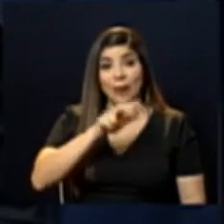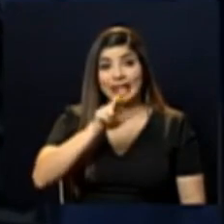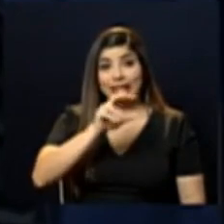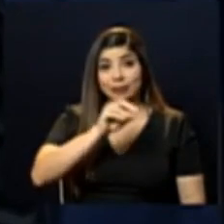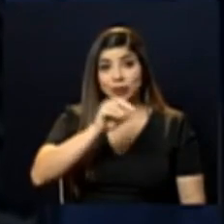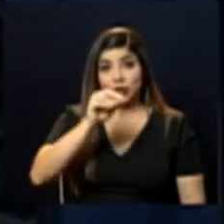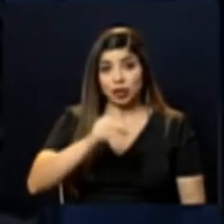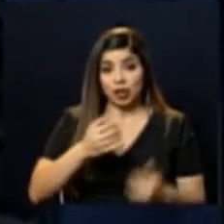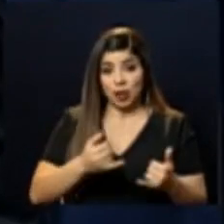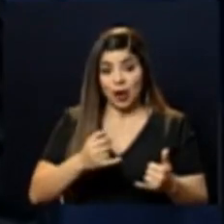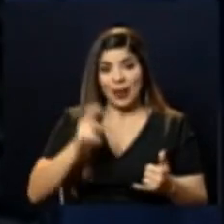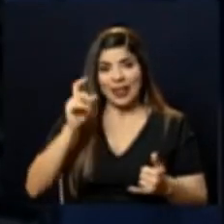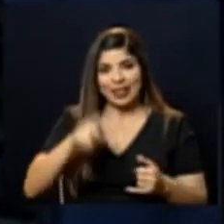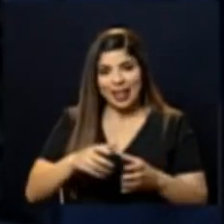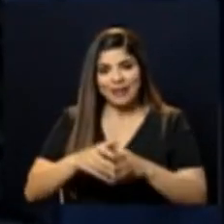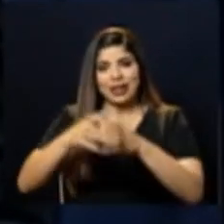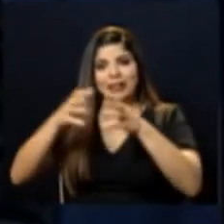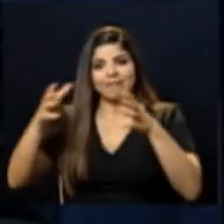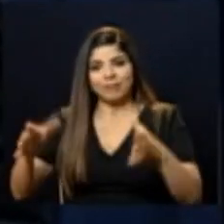76,3% al